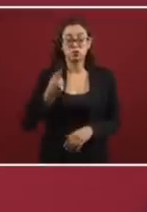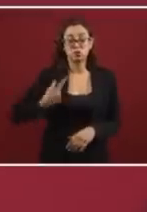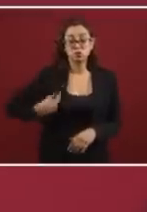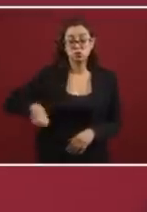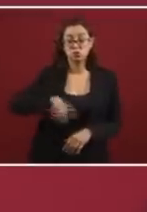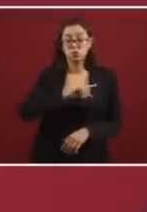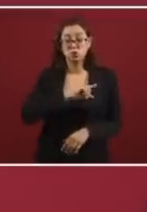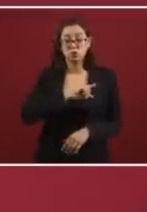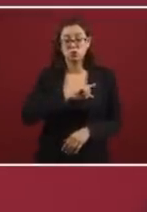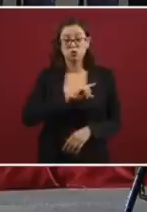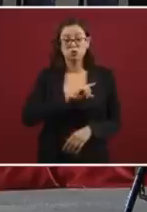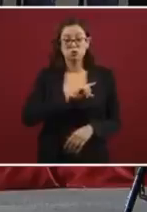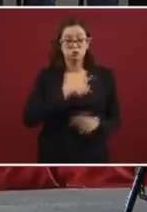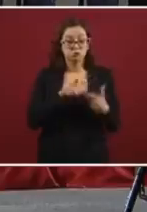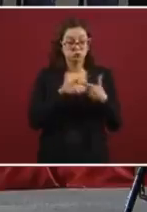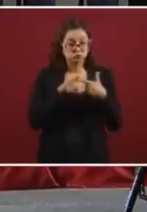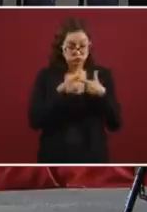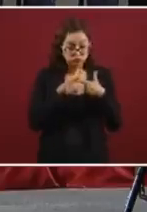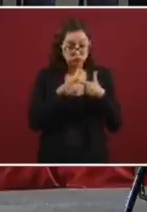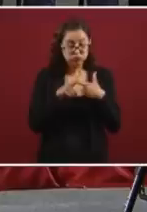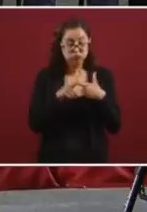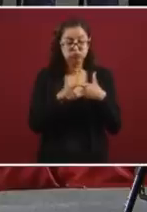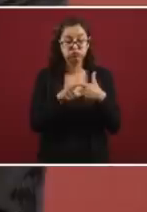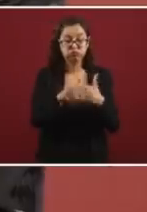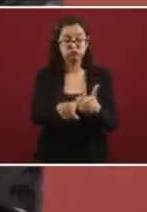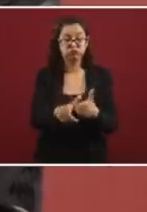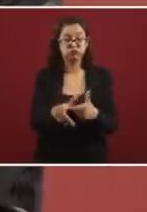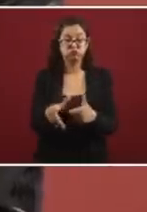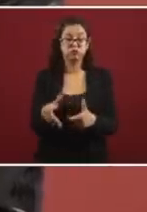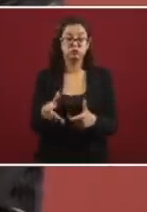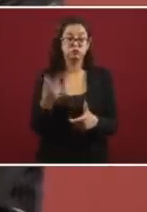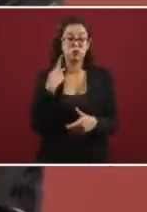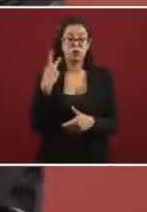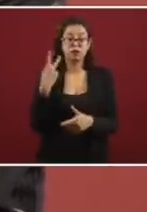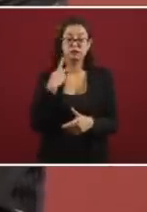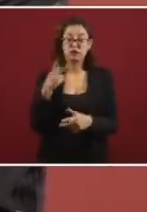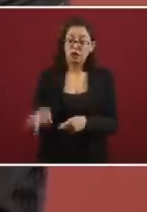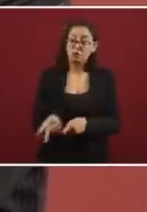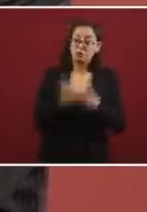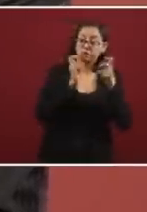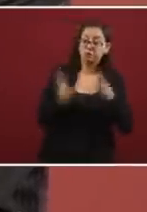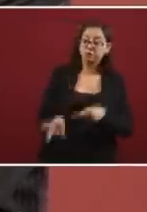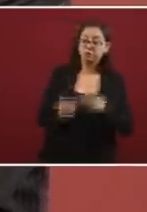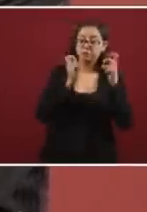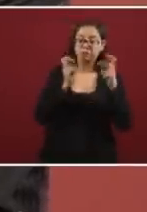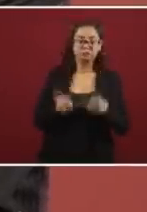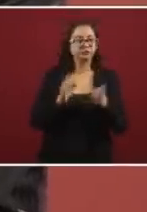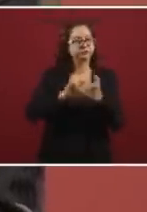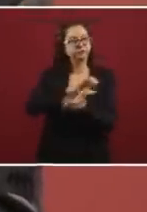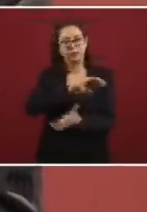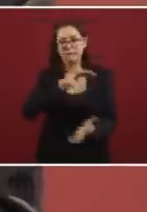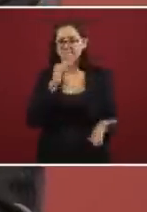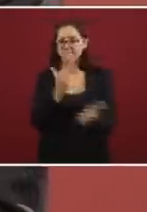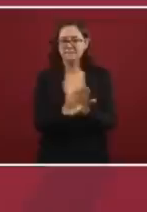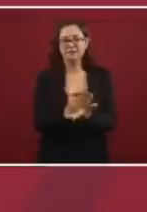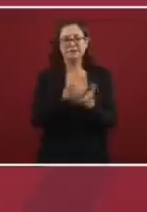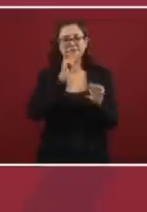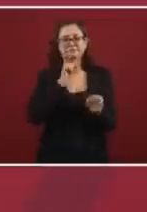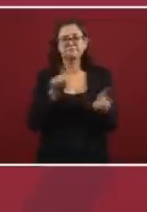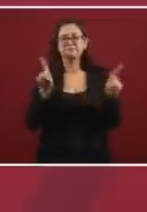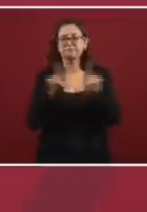no estamos continuando con la política de saqueo y no se va a permitir a